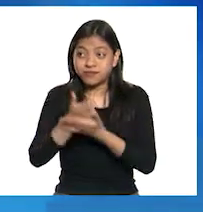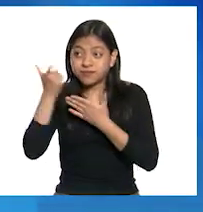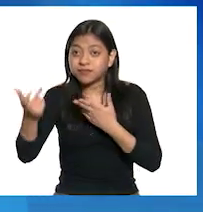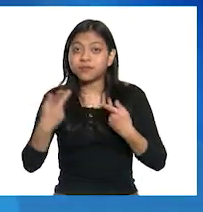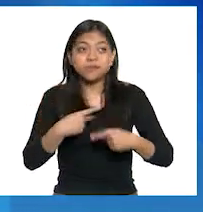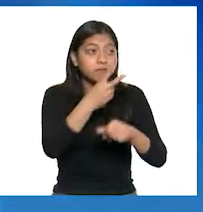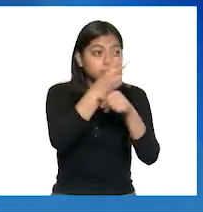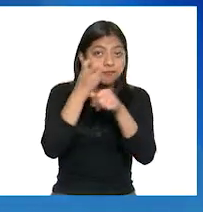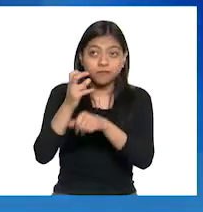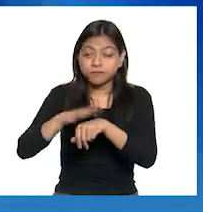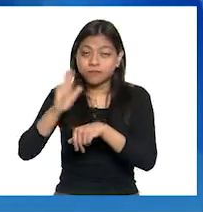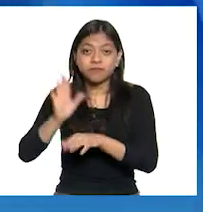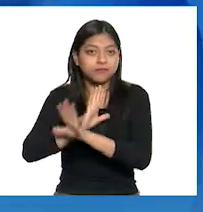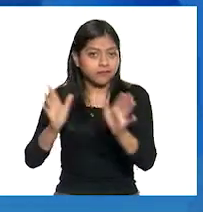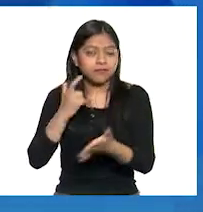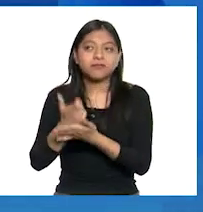gastaron